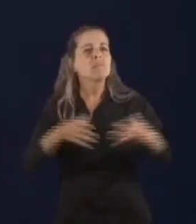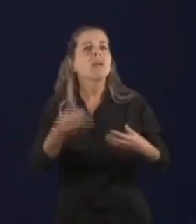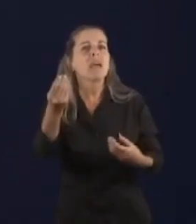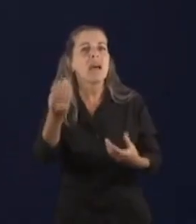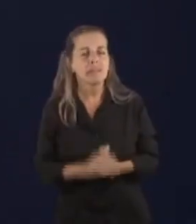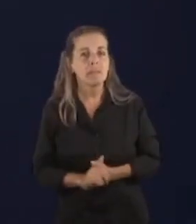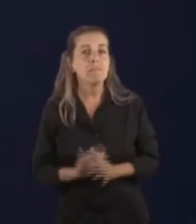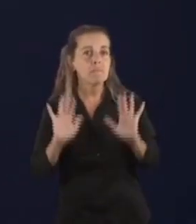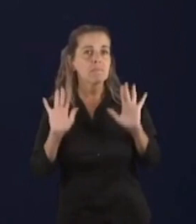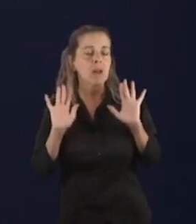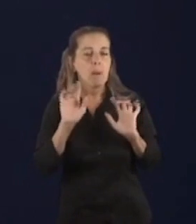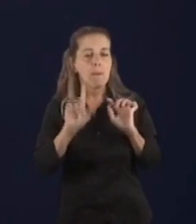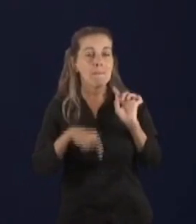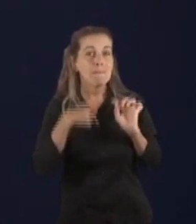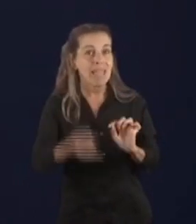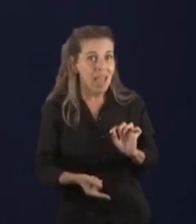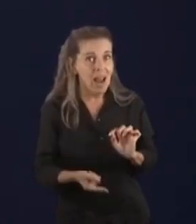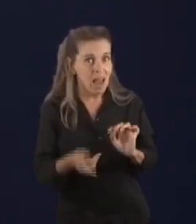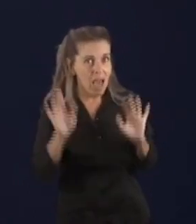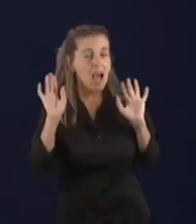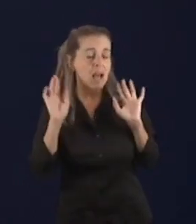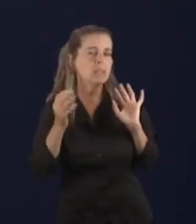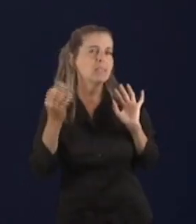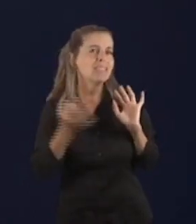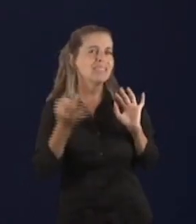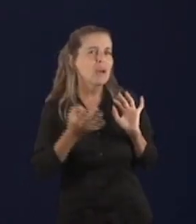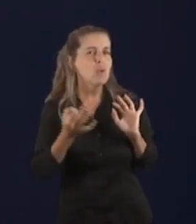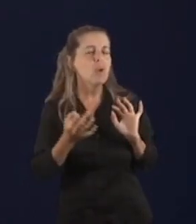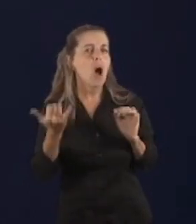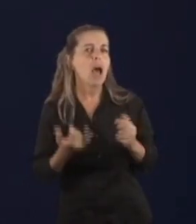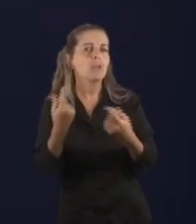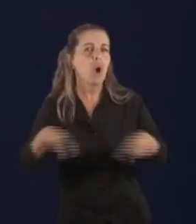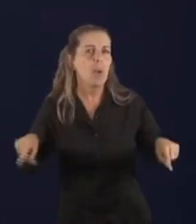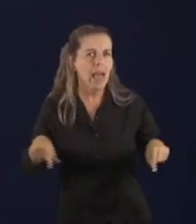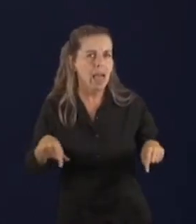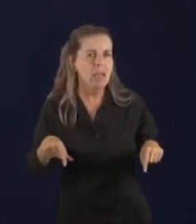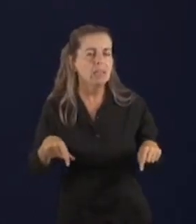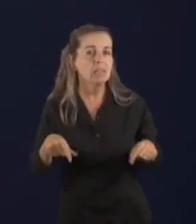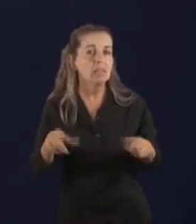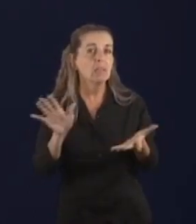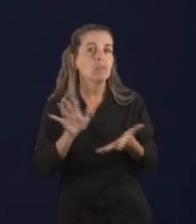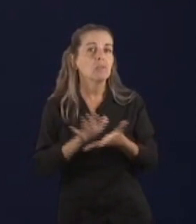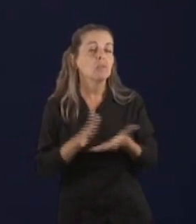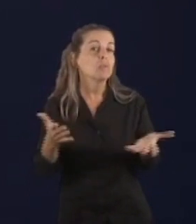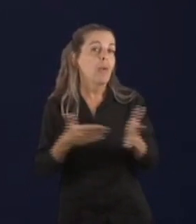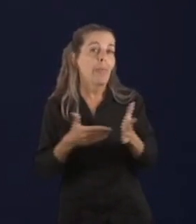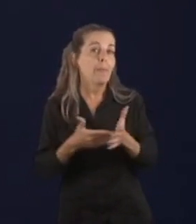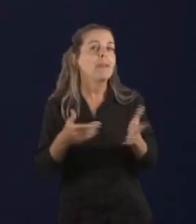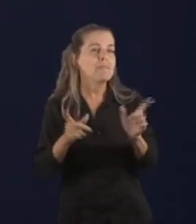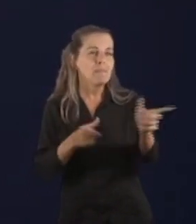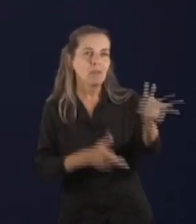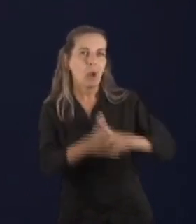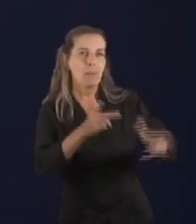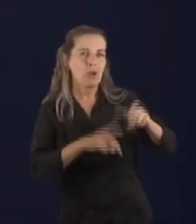principio mañana más tardar mañana emos seguramente novedades en virtud de los tiempos que